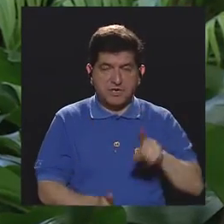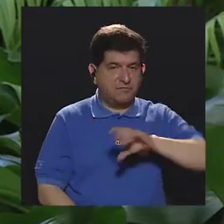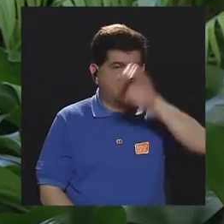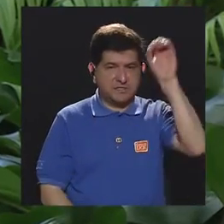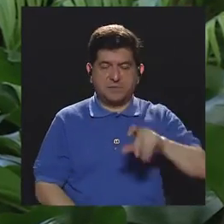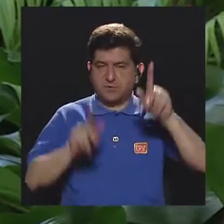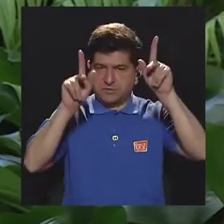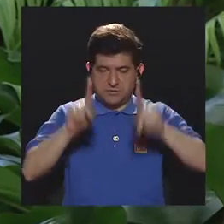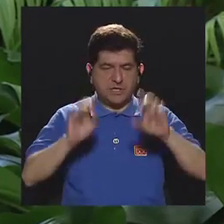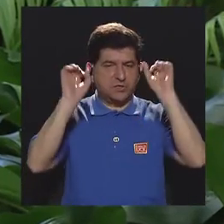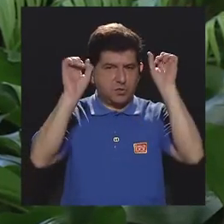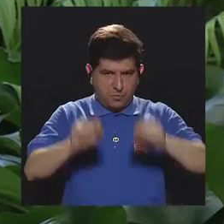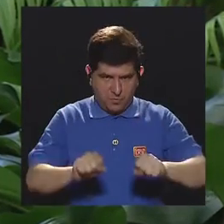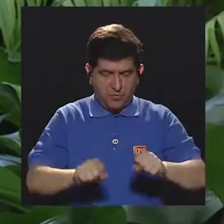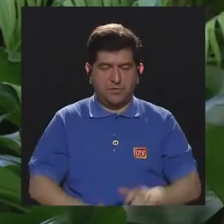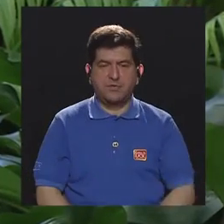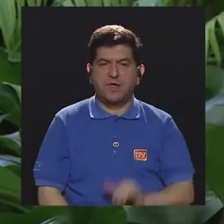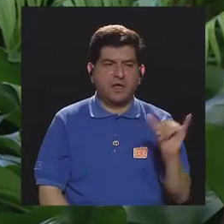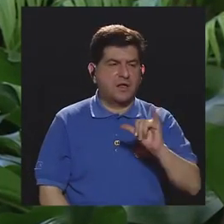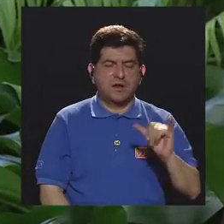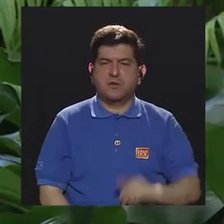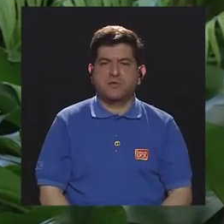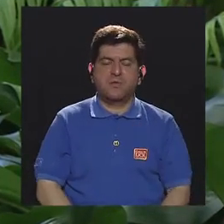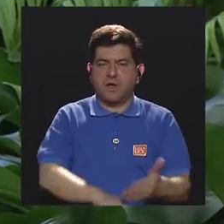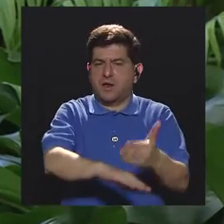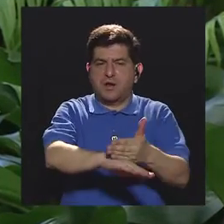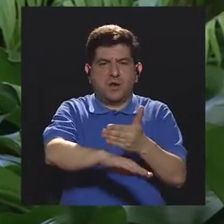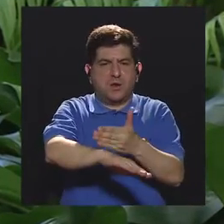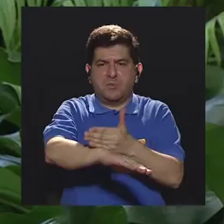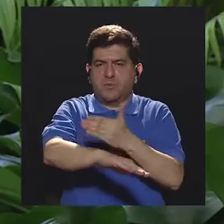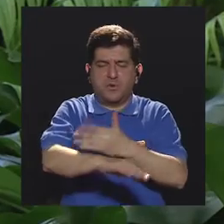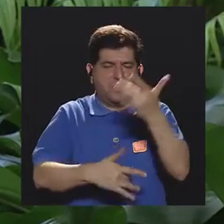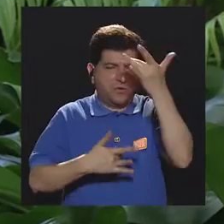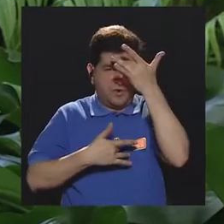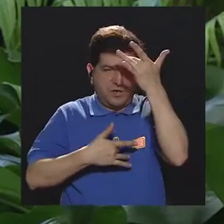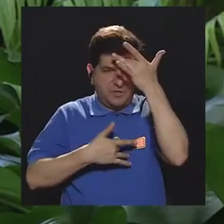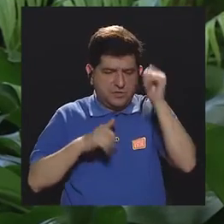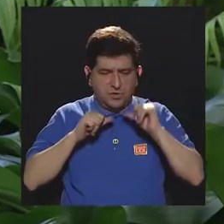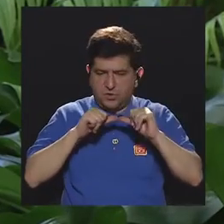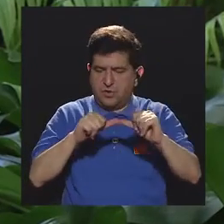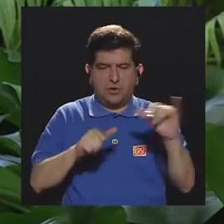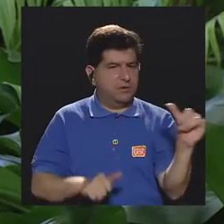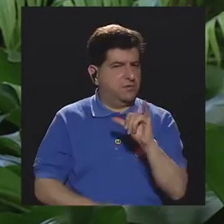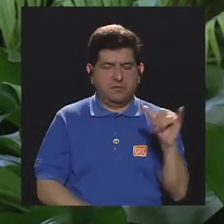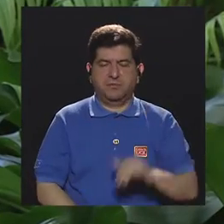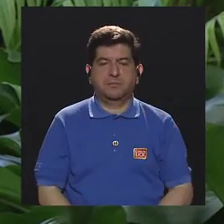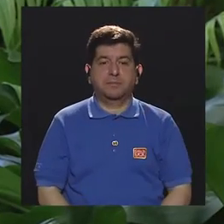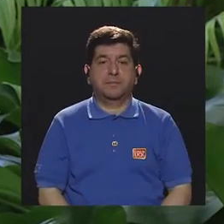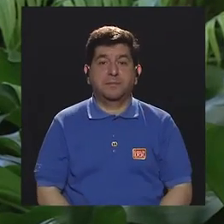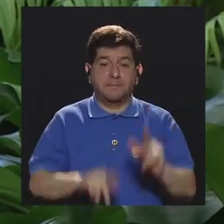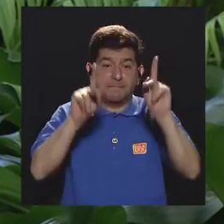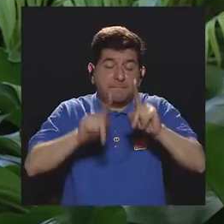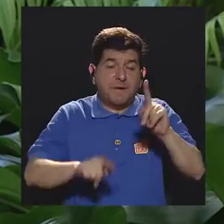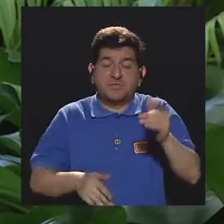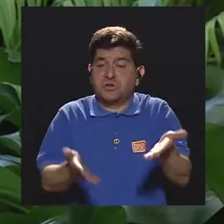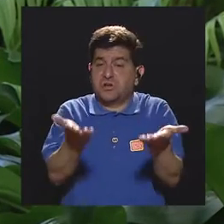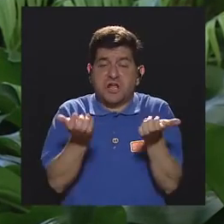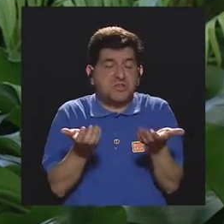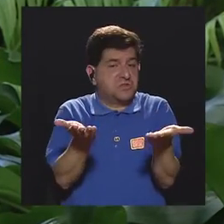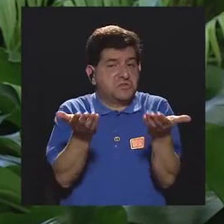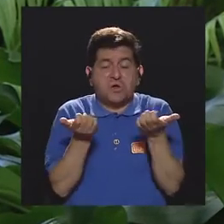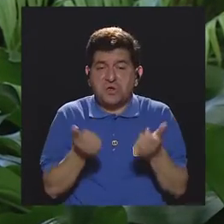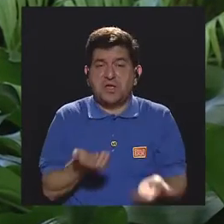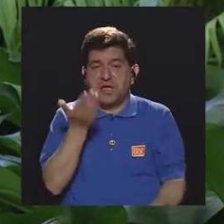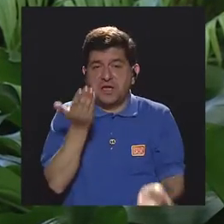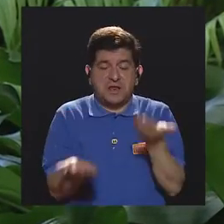el 100% de la población, como la recuperación de ninguna enfermedad crónica lo es. Habrán personas que no quieren